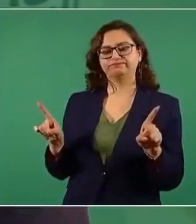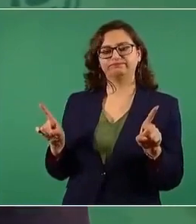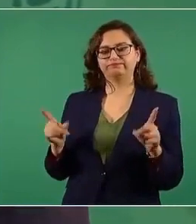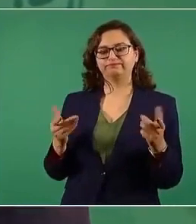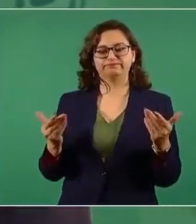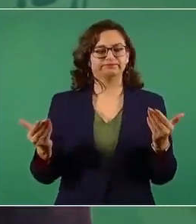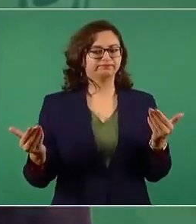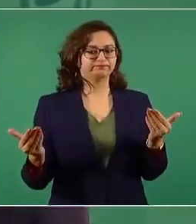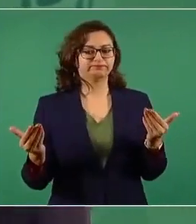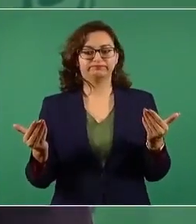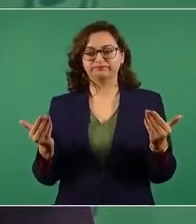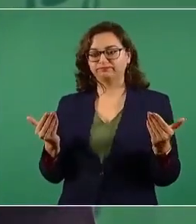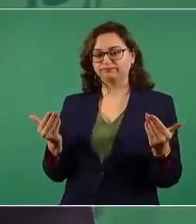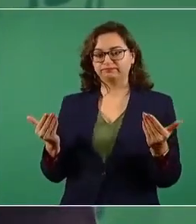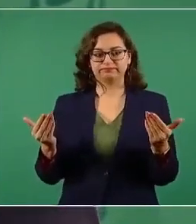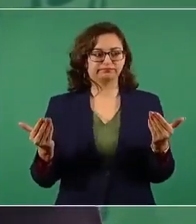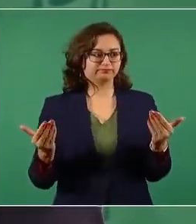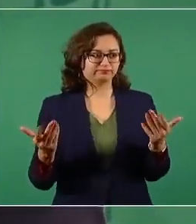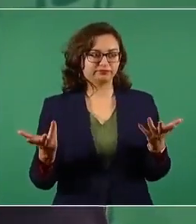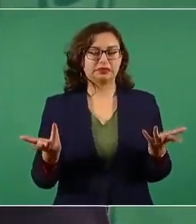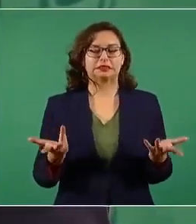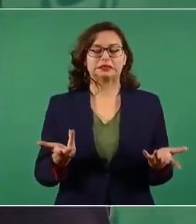Entonces, me plantearon a mí